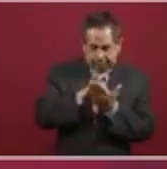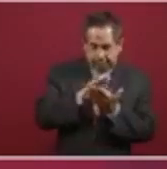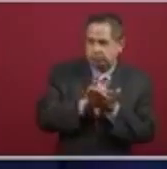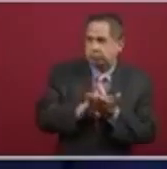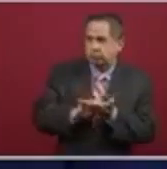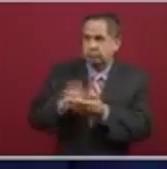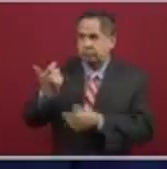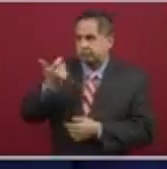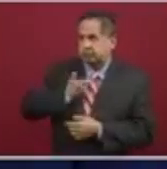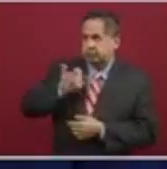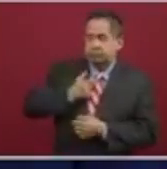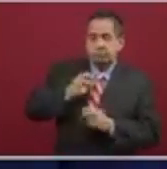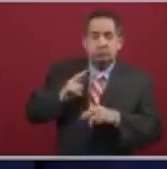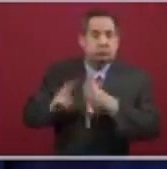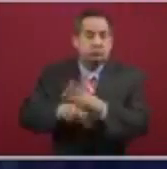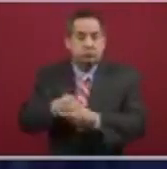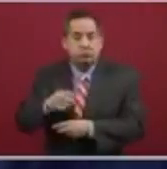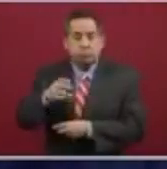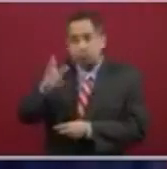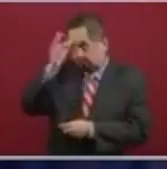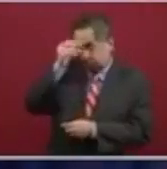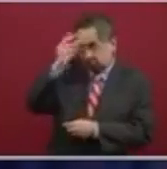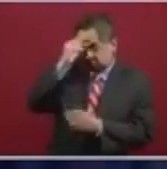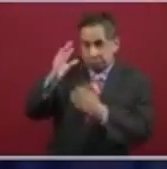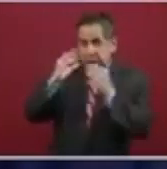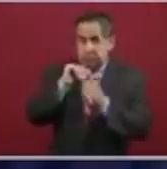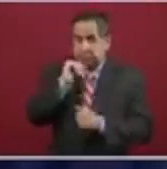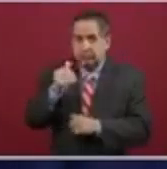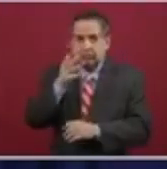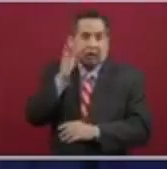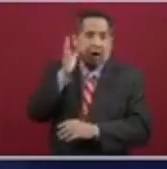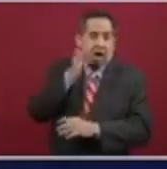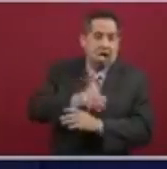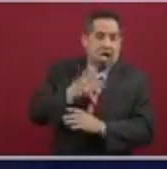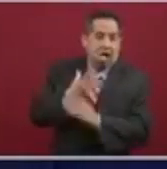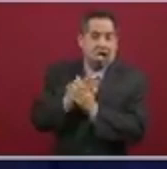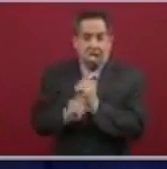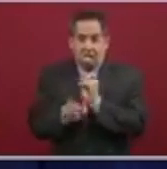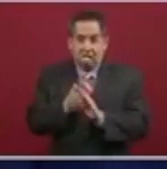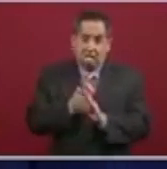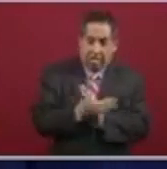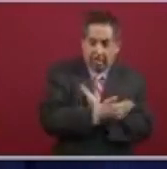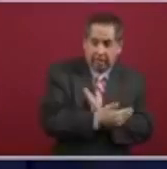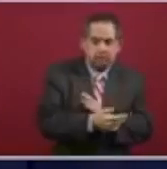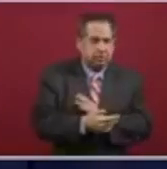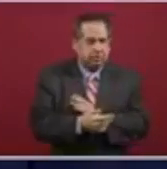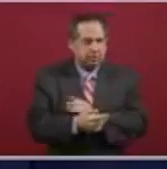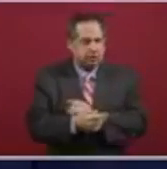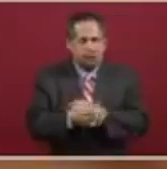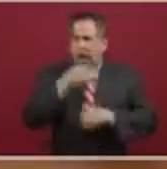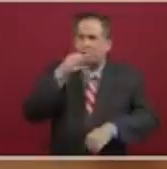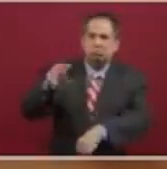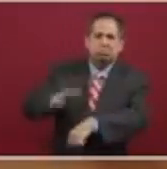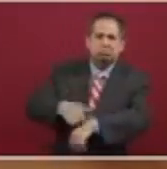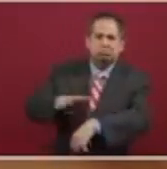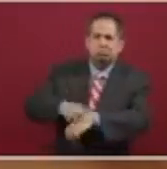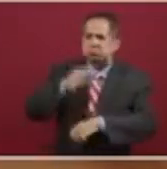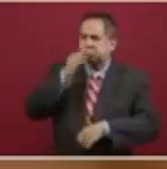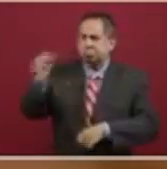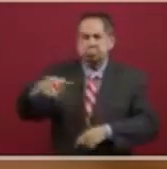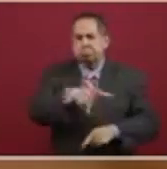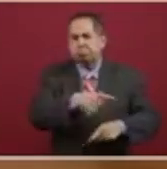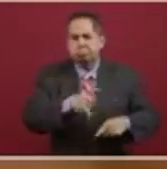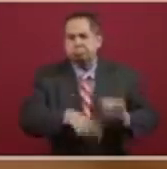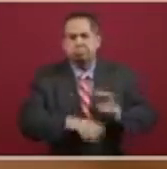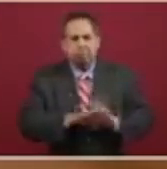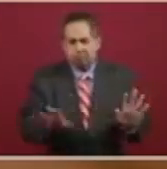capacitarse, pues que se dé a conocer. Pero hay que